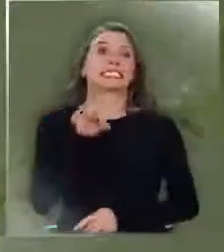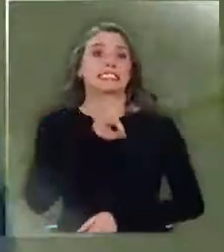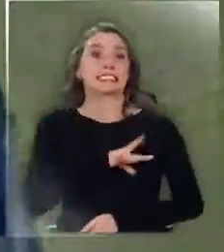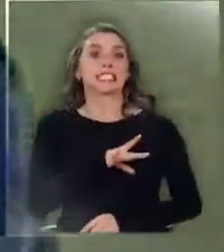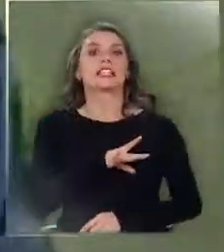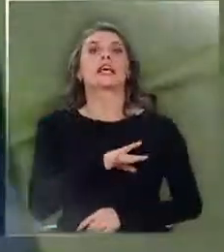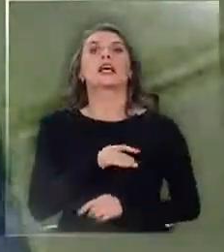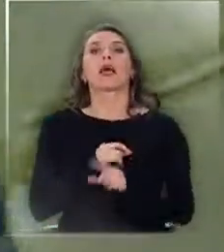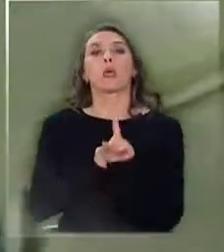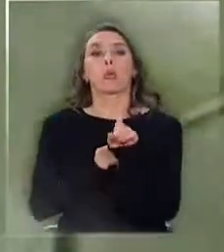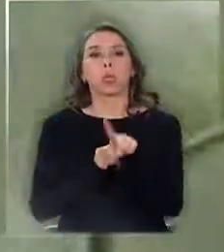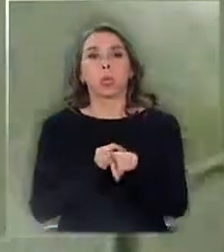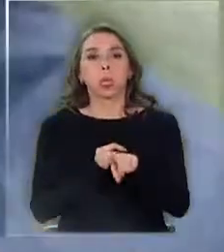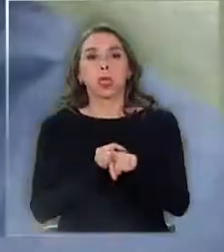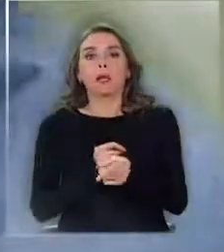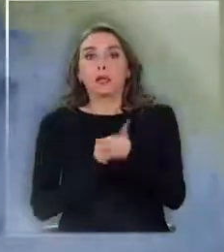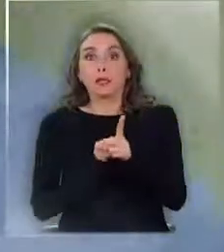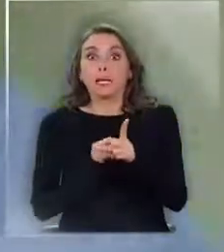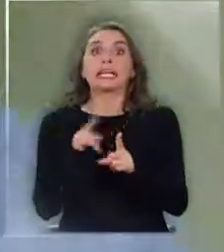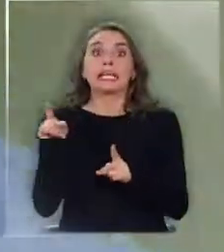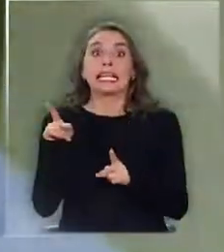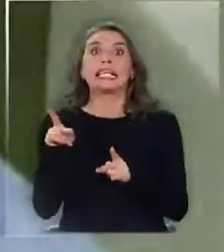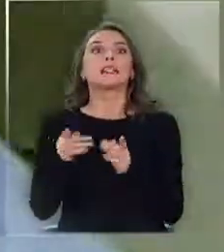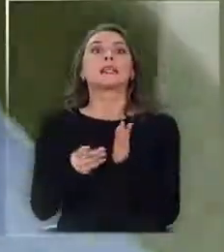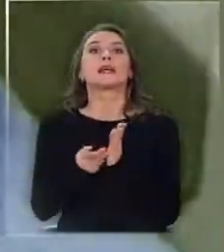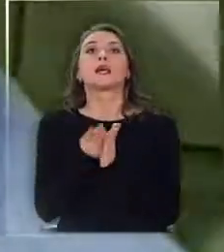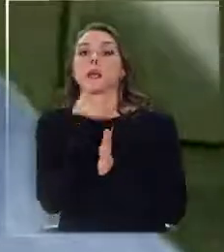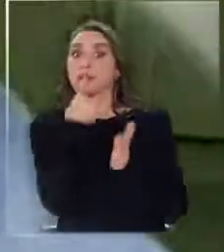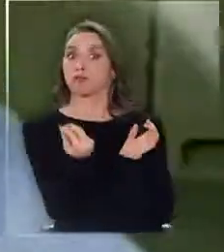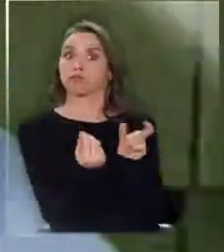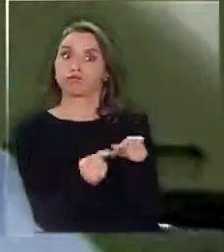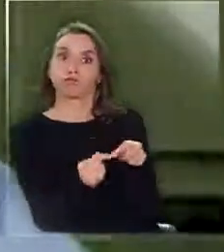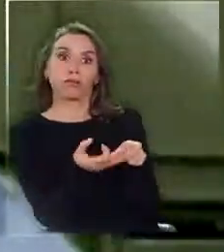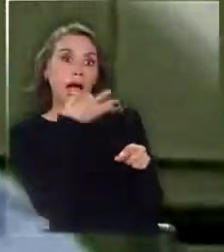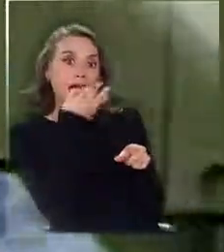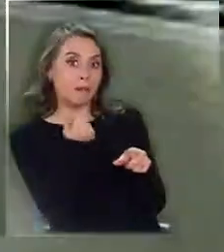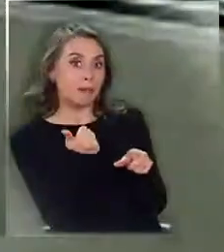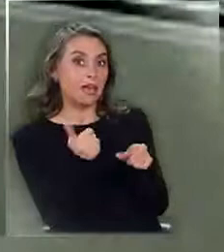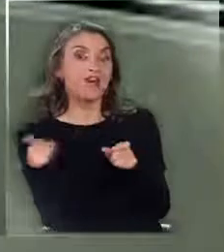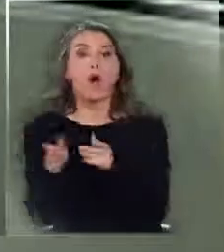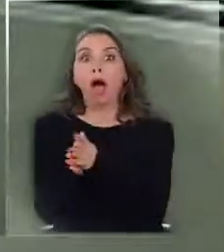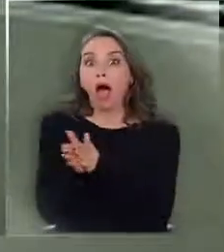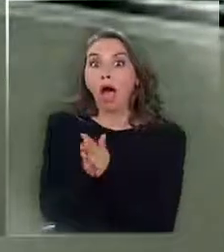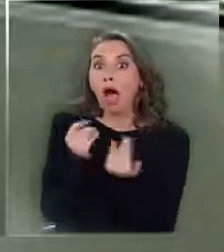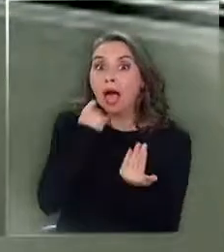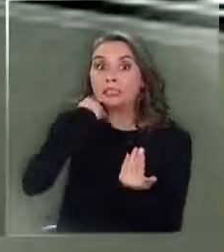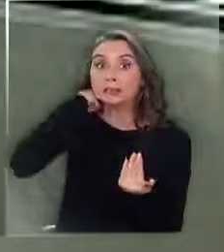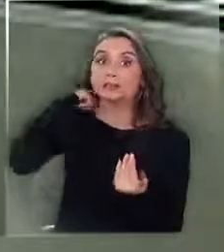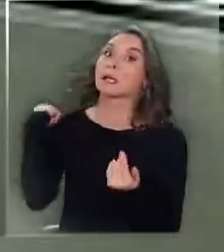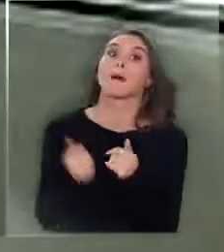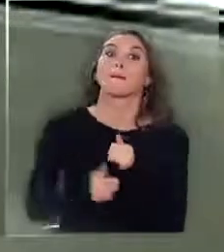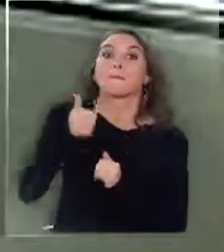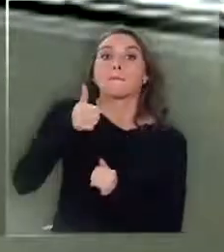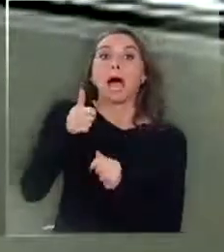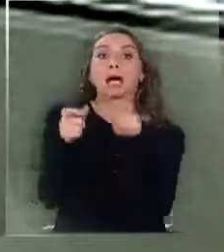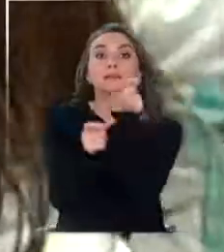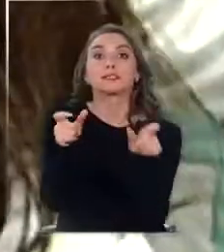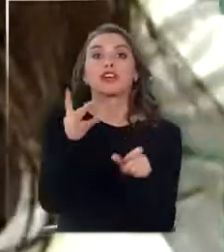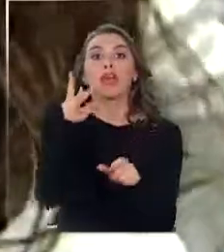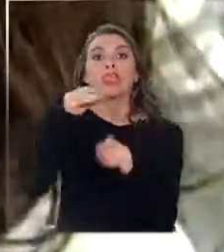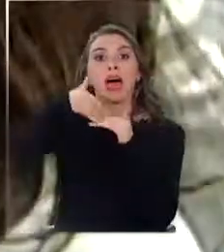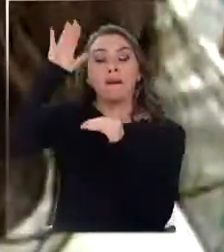Mejorar la disfunción eréctil era la promesa con la que llegaba este fármaco. Un producto que generaba expectación especialmente en aquellos de mayor